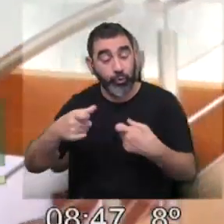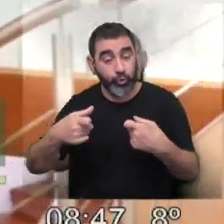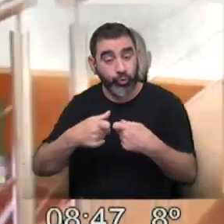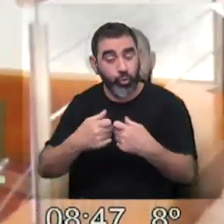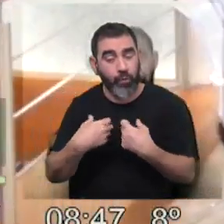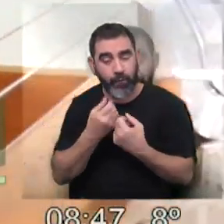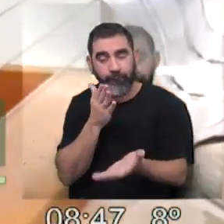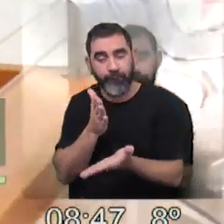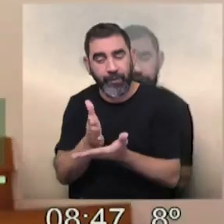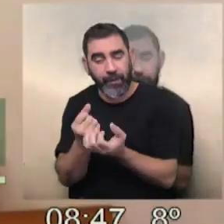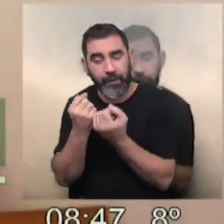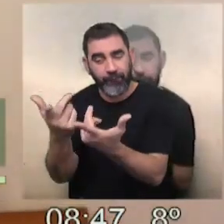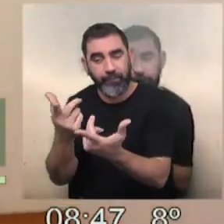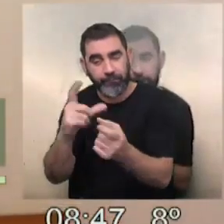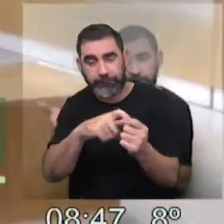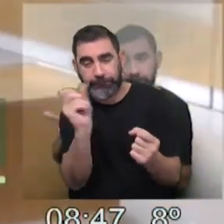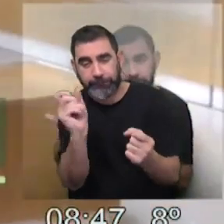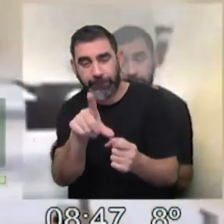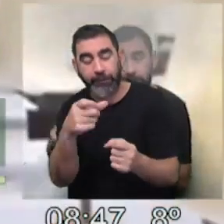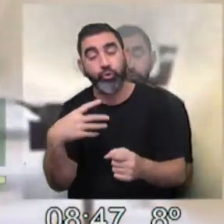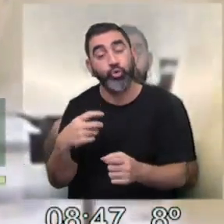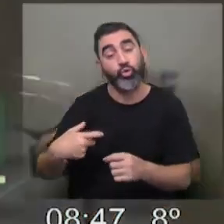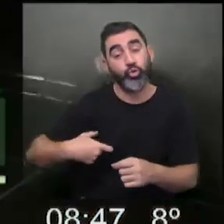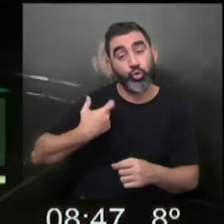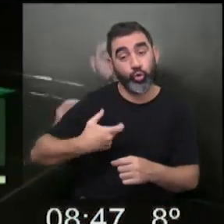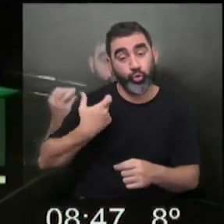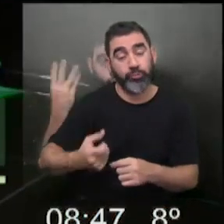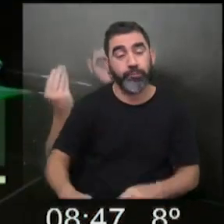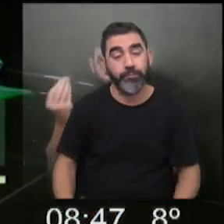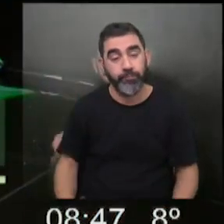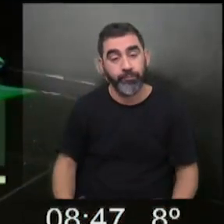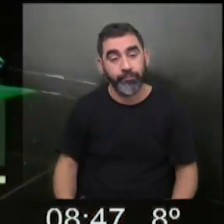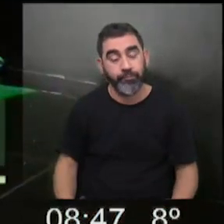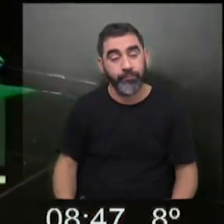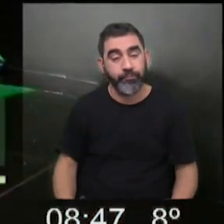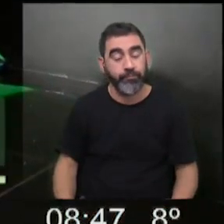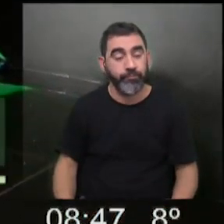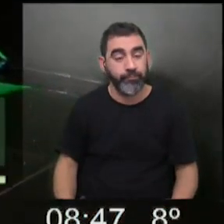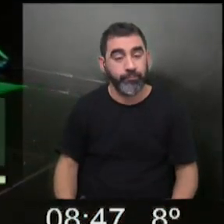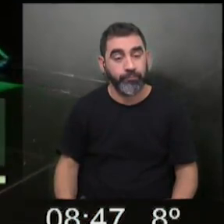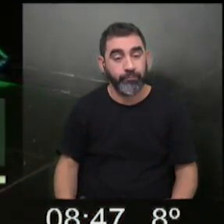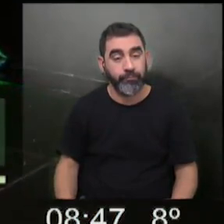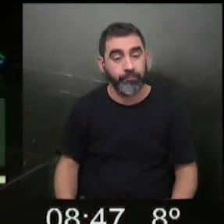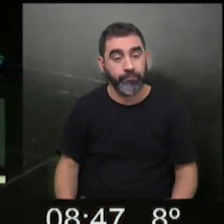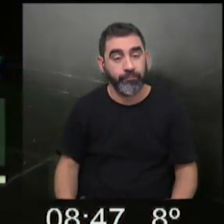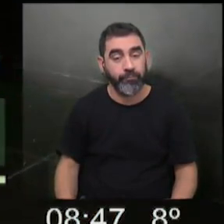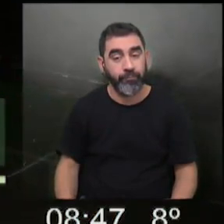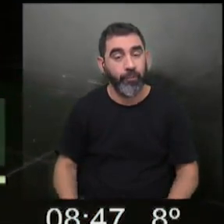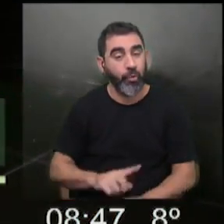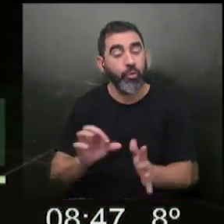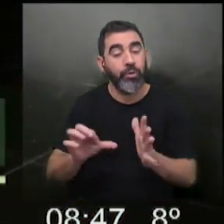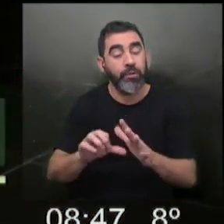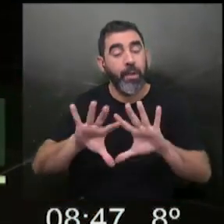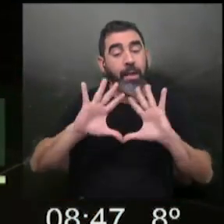ofrecen beneficios a ex socios de casmo es decir que hay una Concepción este muy alejada de lo que debe ser un Sistema